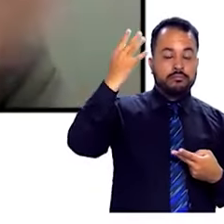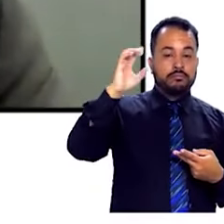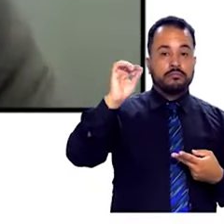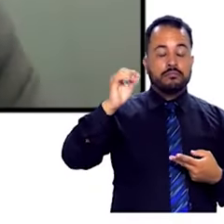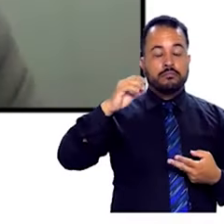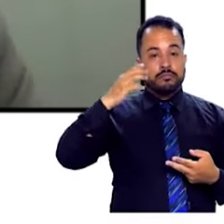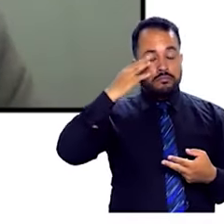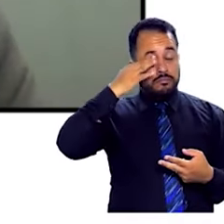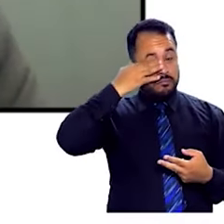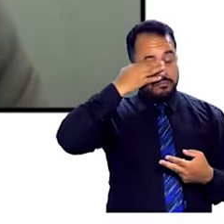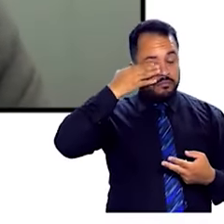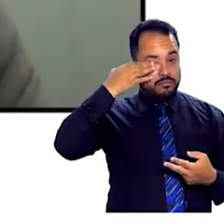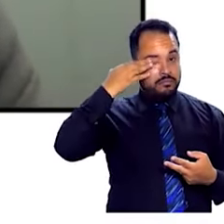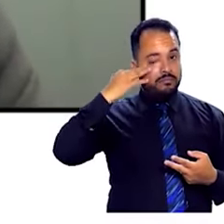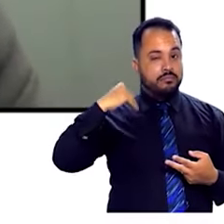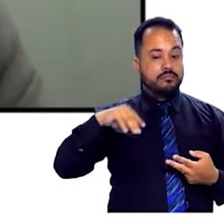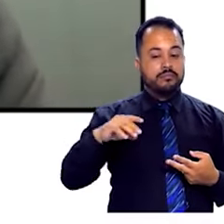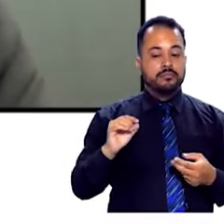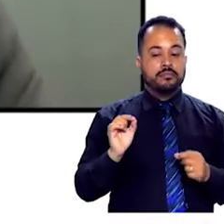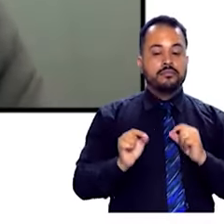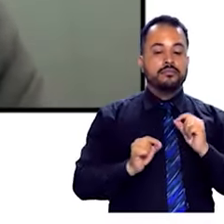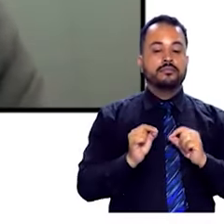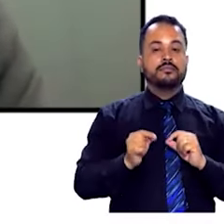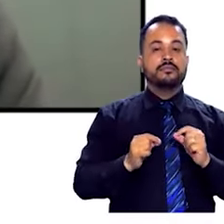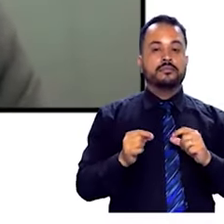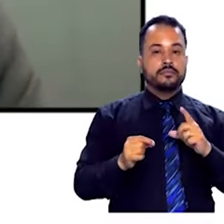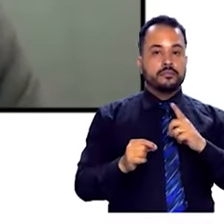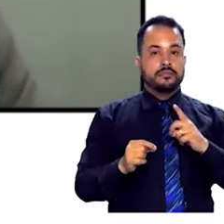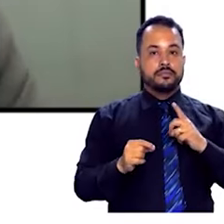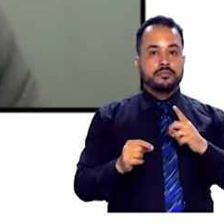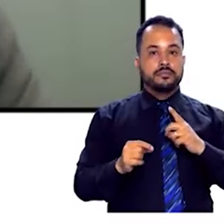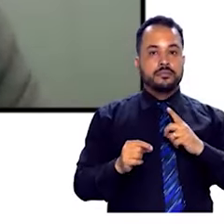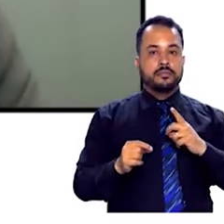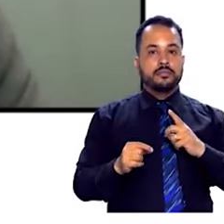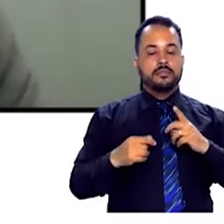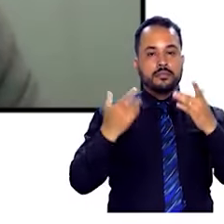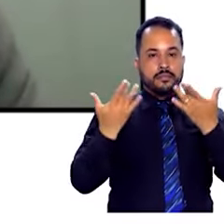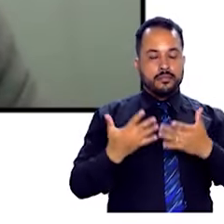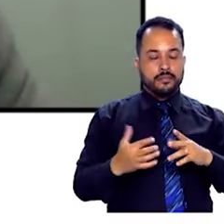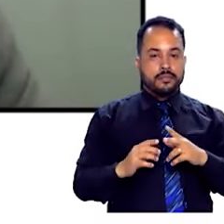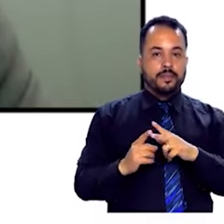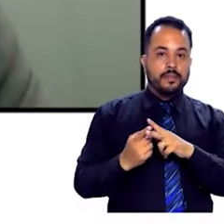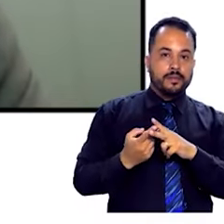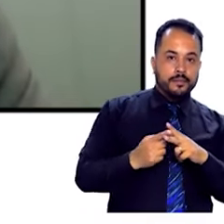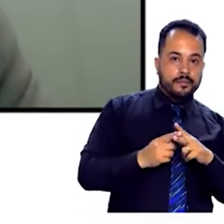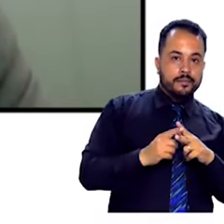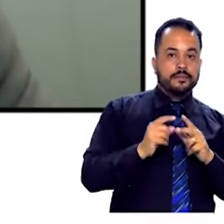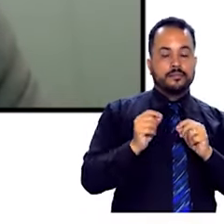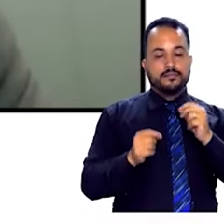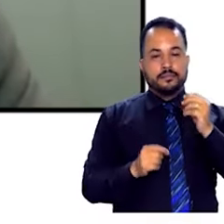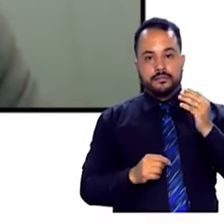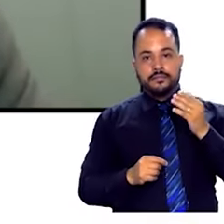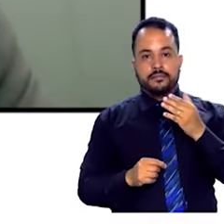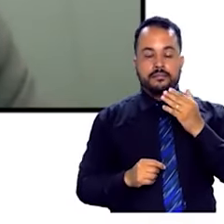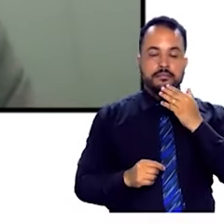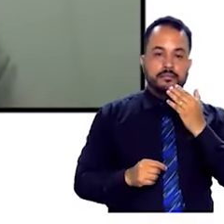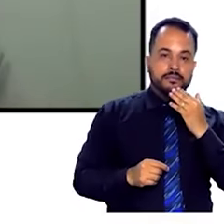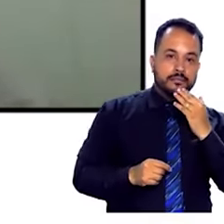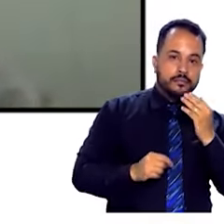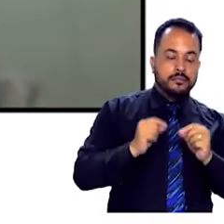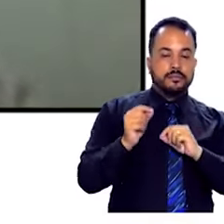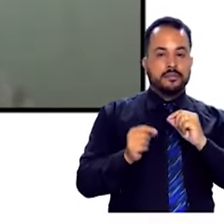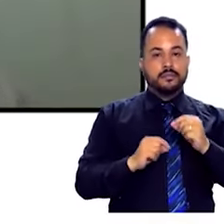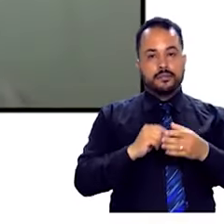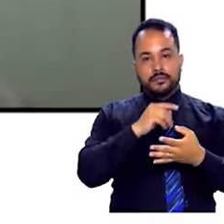del uso o no de esta herramienta Depende de la valora de circunstancias muy flexibles muy inciertas e